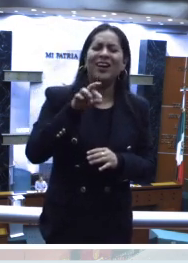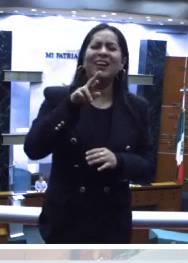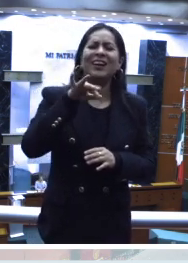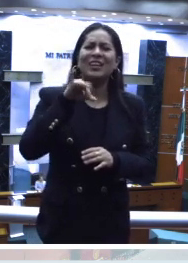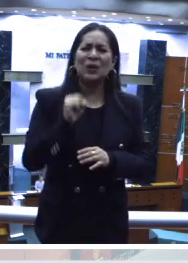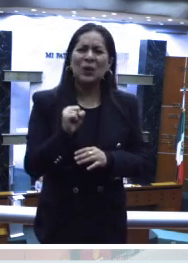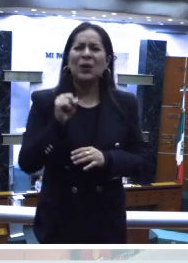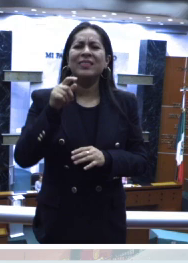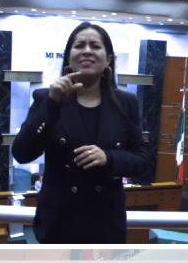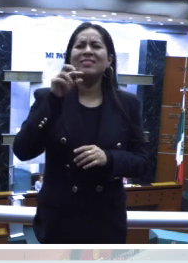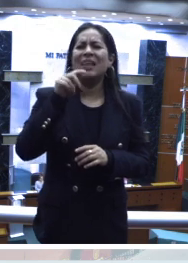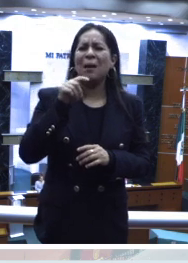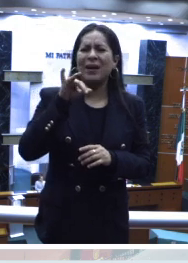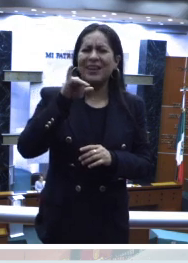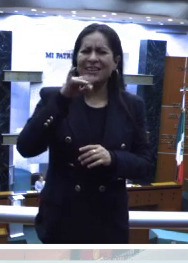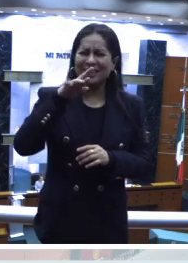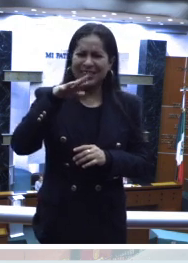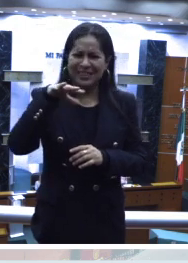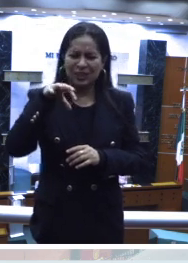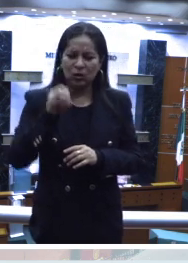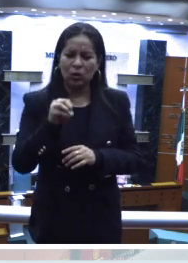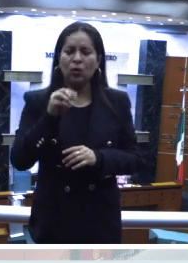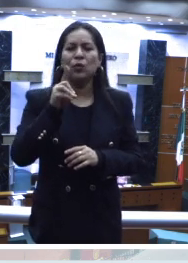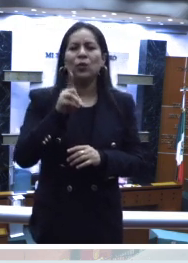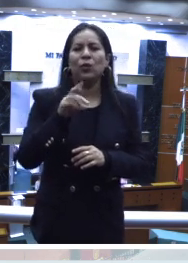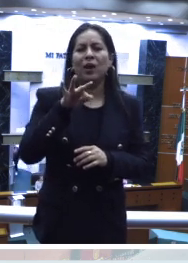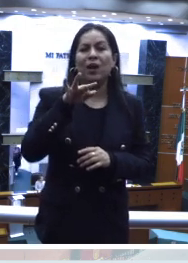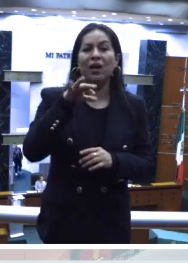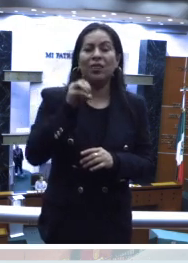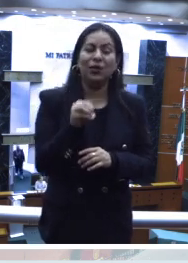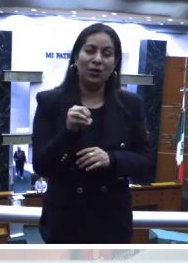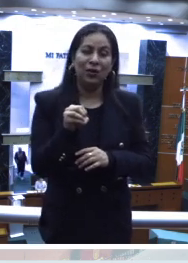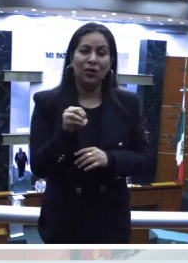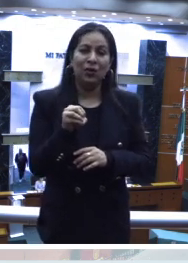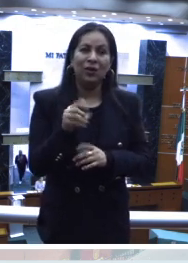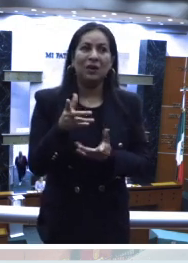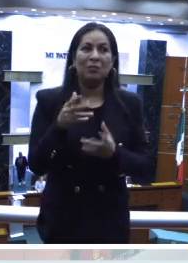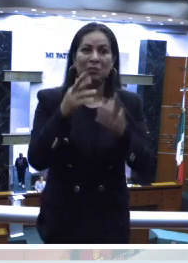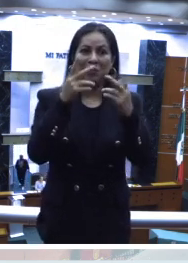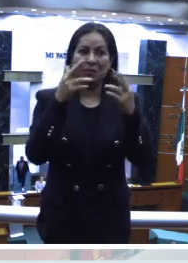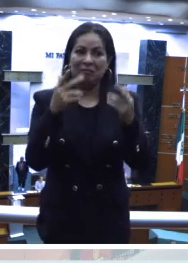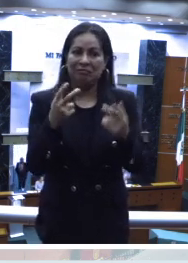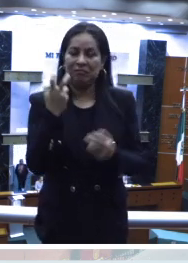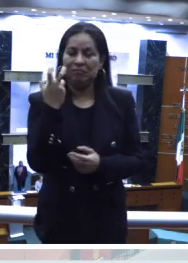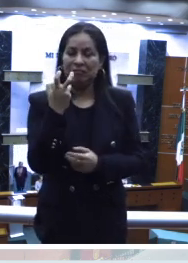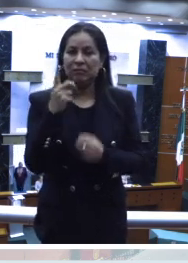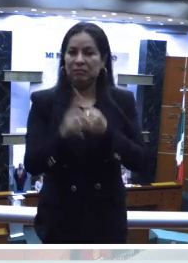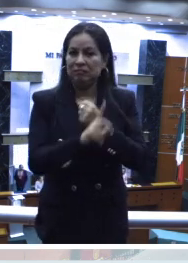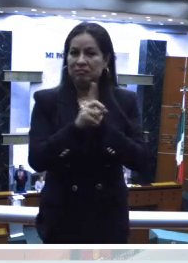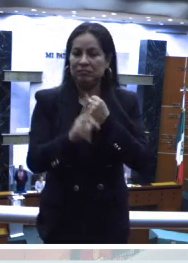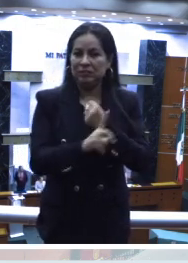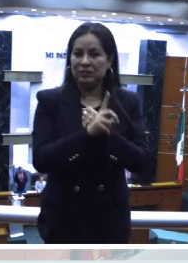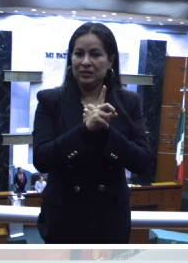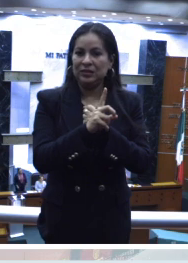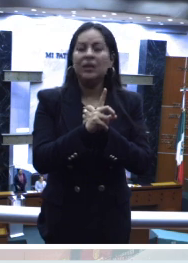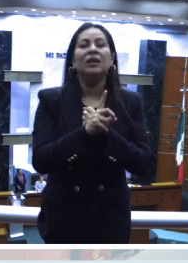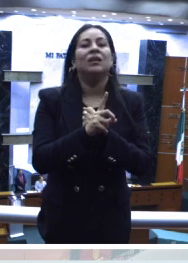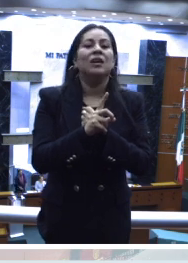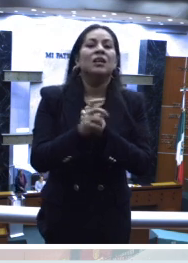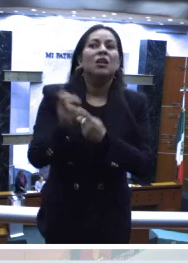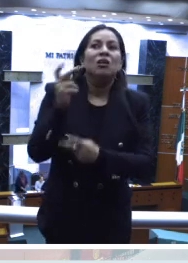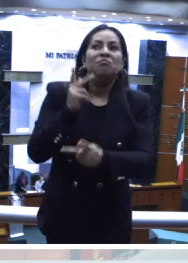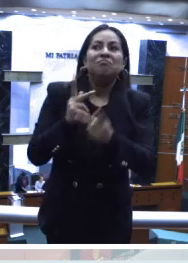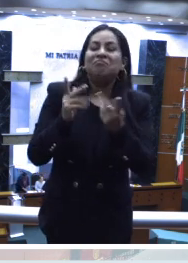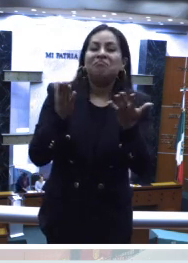Tamarindos las ramaditas El Dorado que por los daños se verá afectada la prestación de los